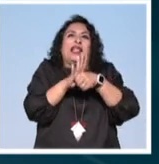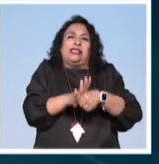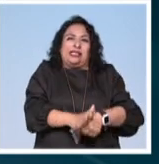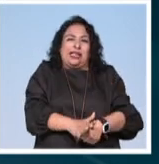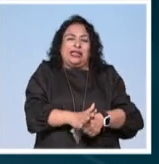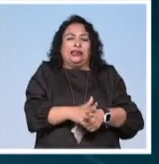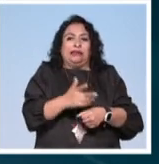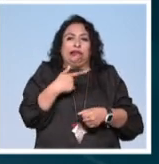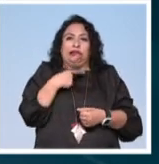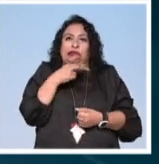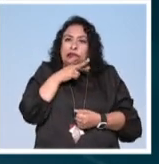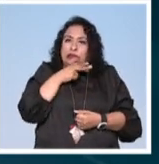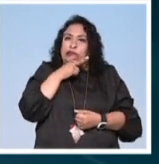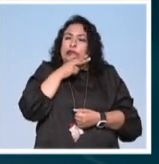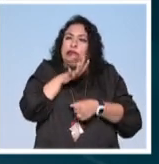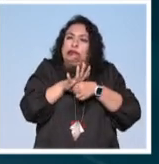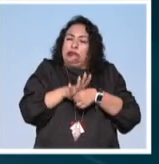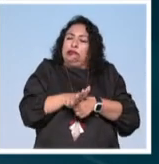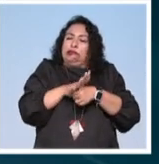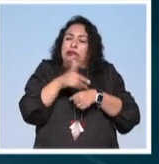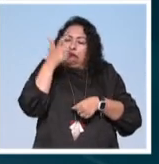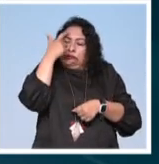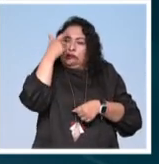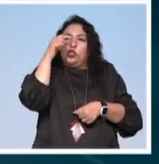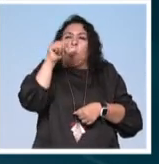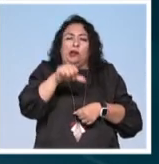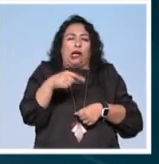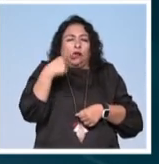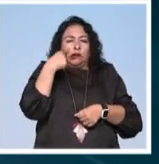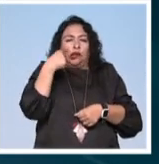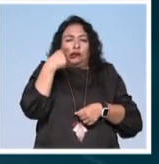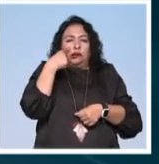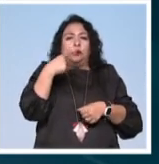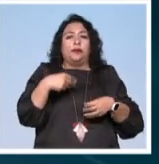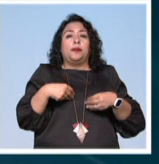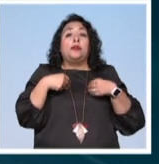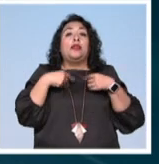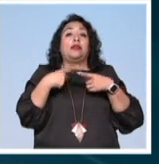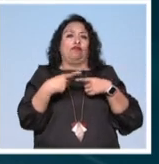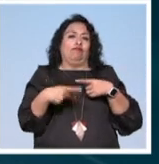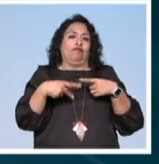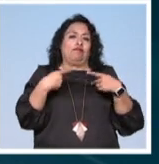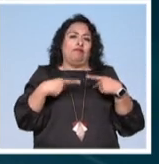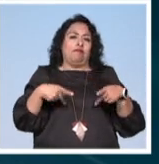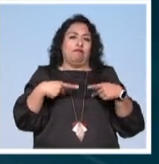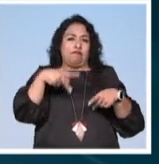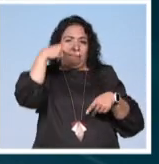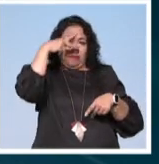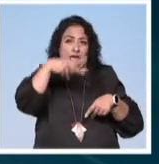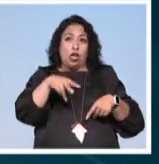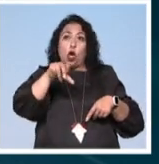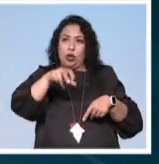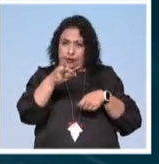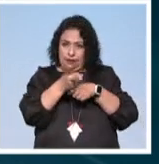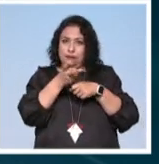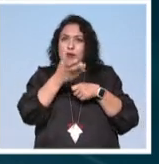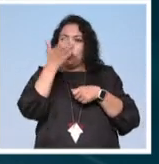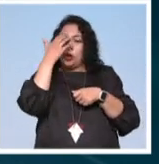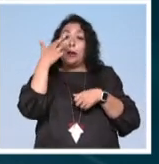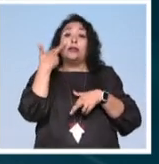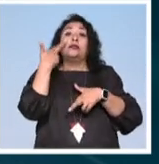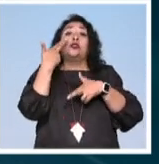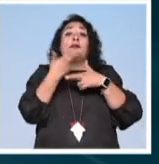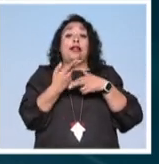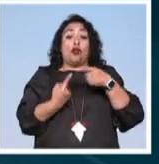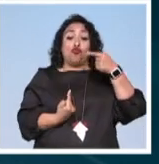un estado de preocupación o tensión mental que actualmente es una constante en la vida de los mexicanos. Hoy te invito a conocer el papel que desempeña